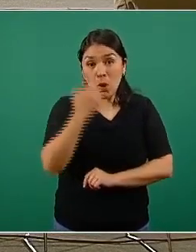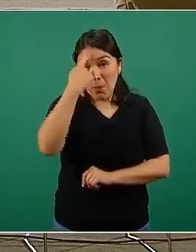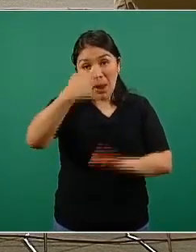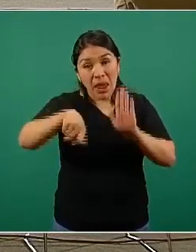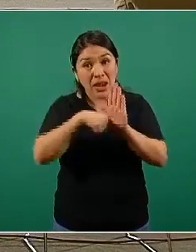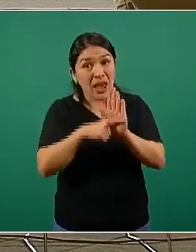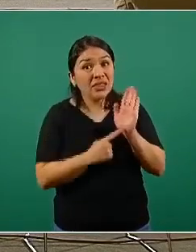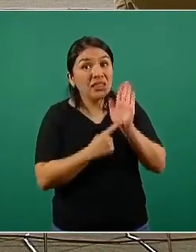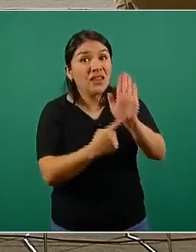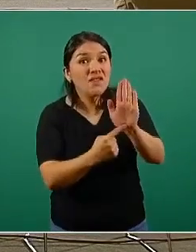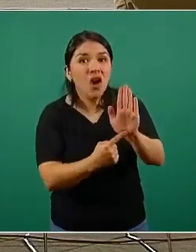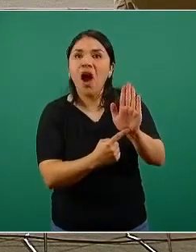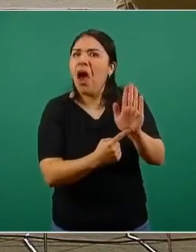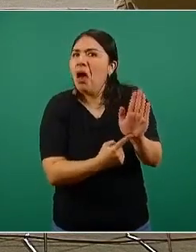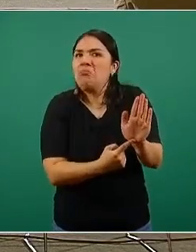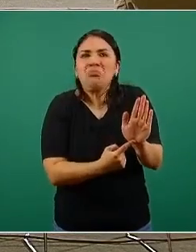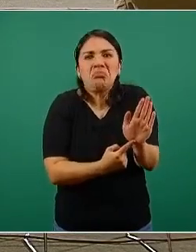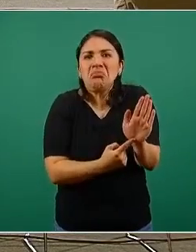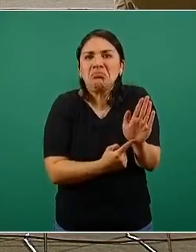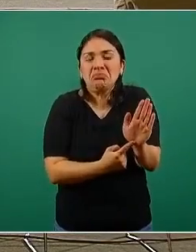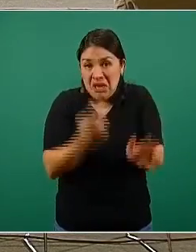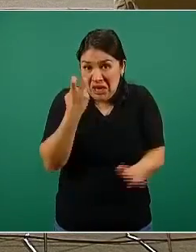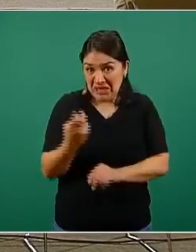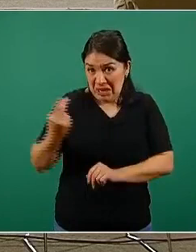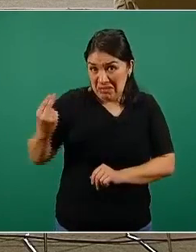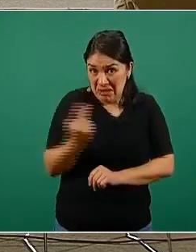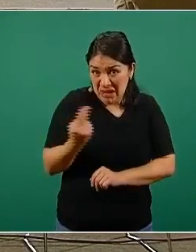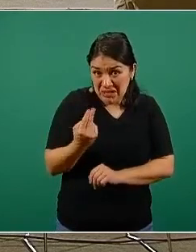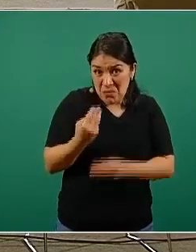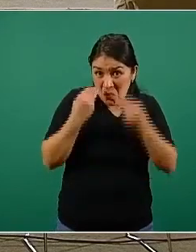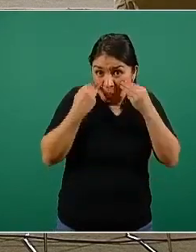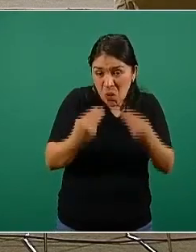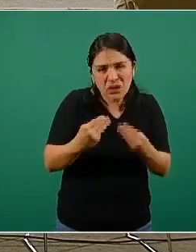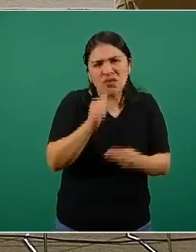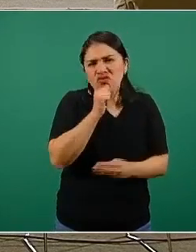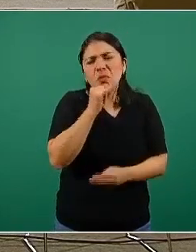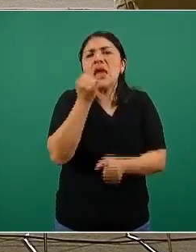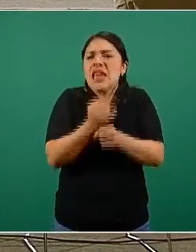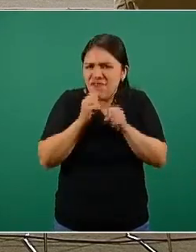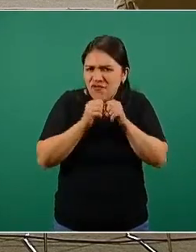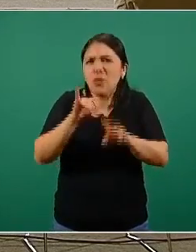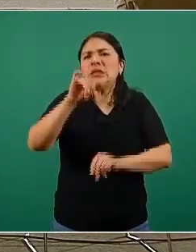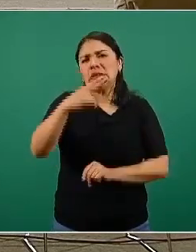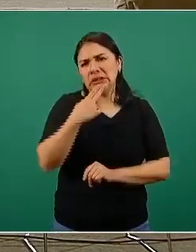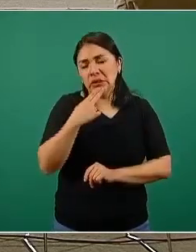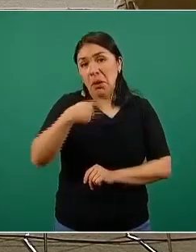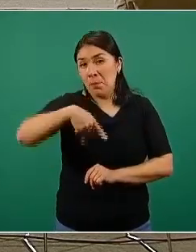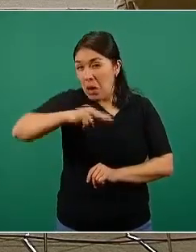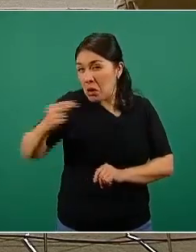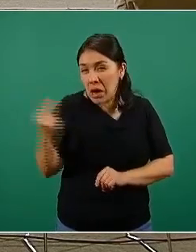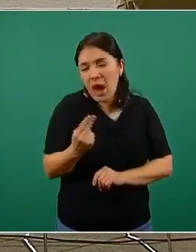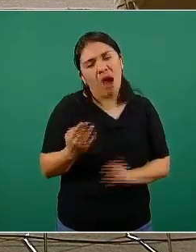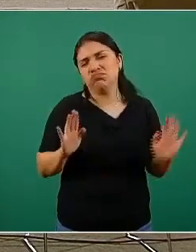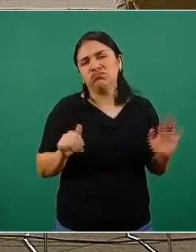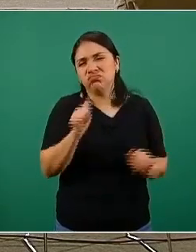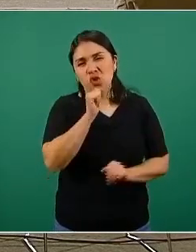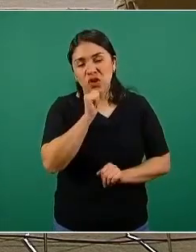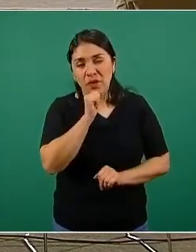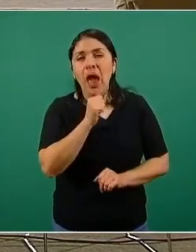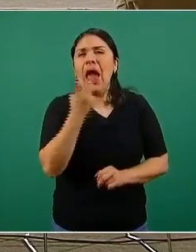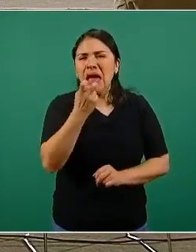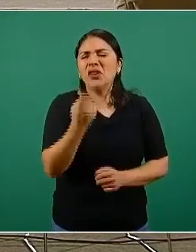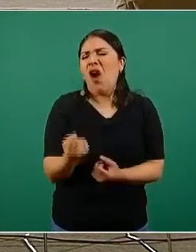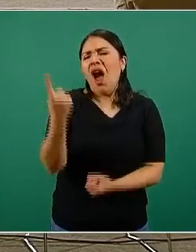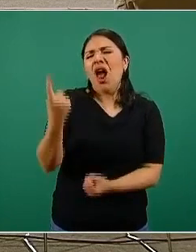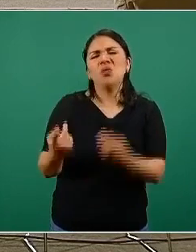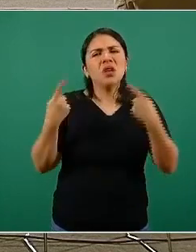negativa. No es algo ni necesario, sí de información, pero no es necesario. Entonces muchos de estos personas